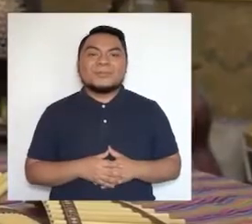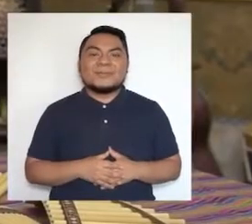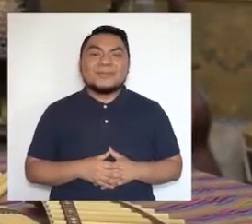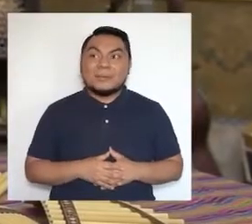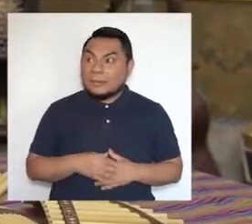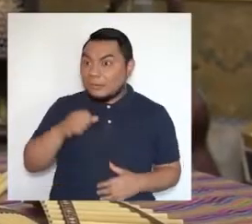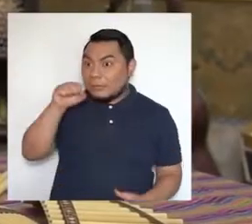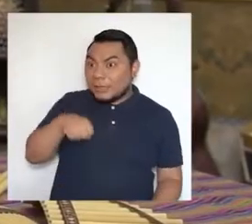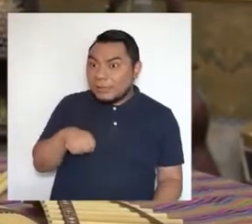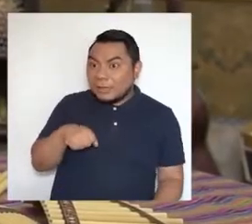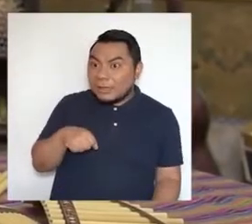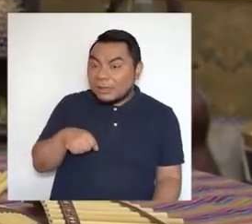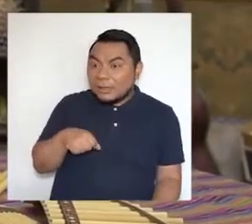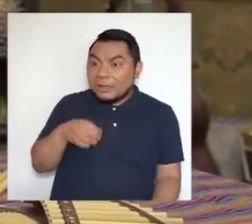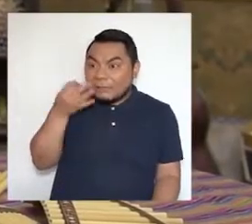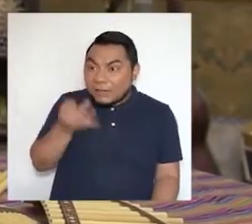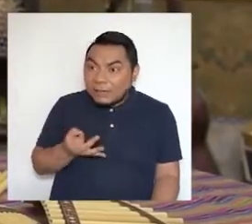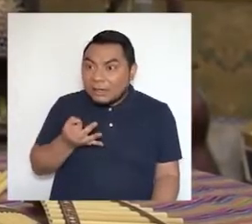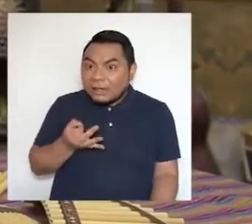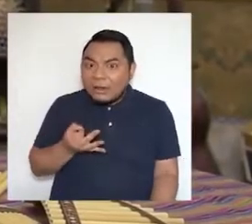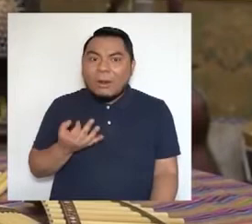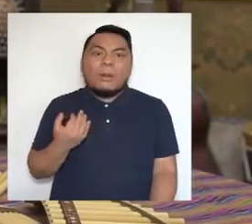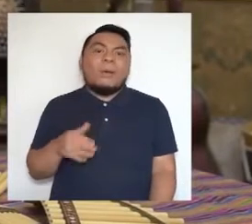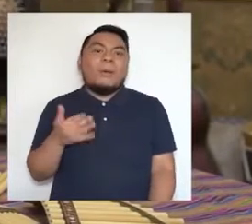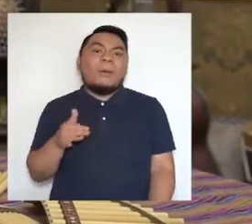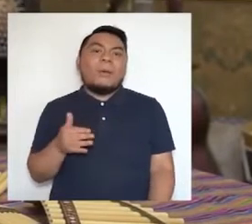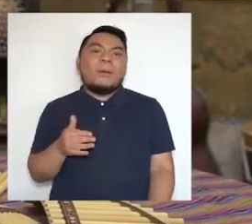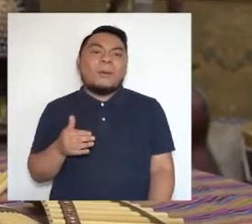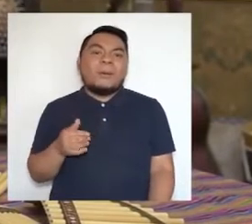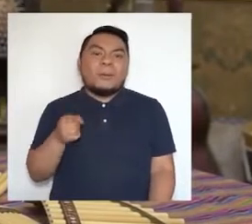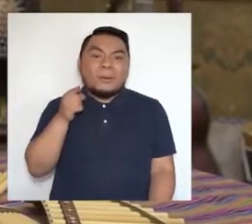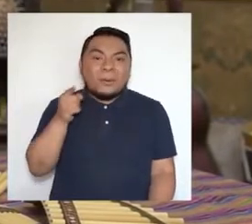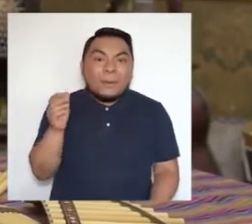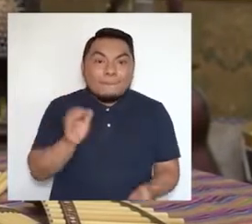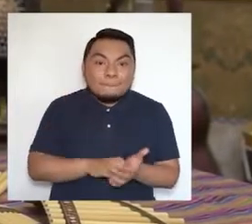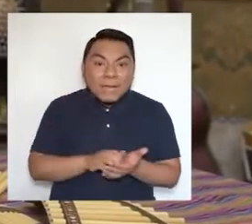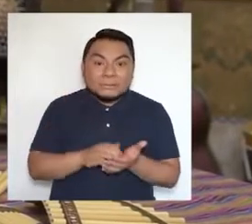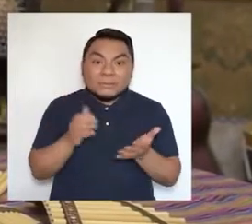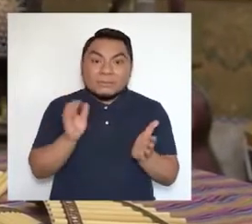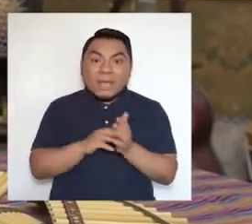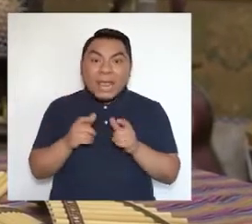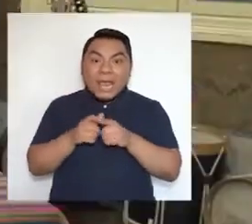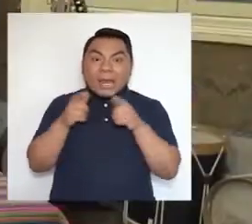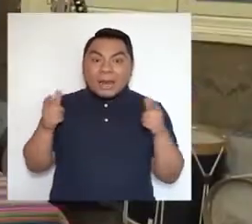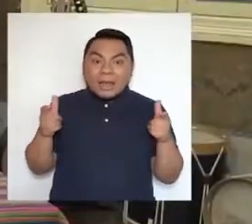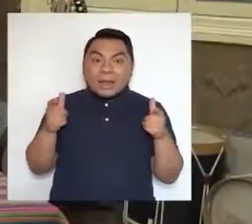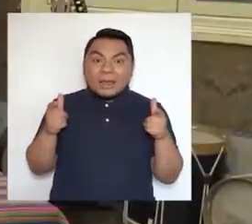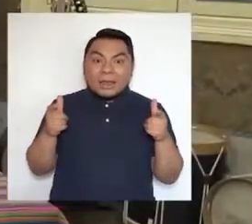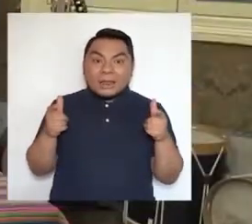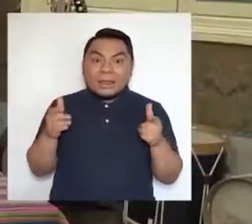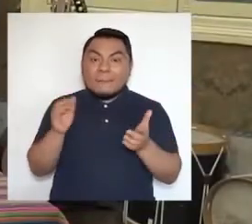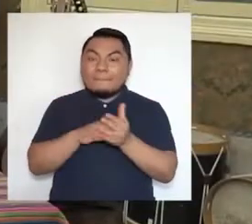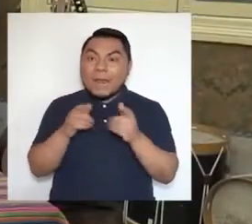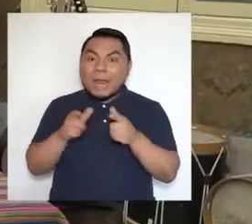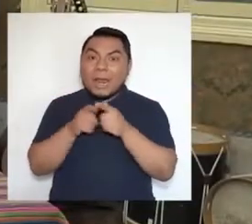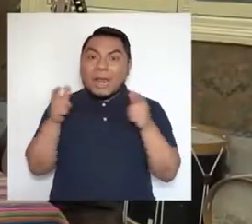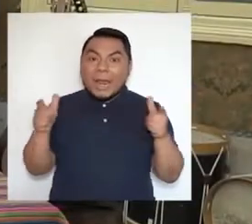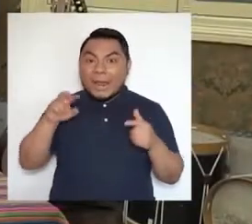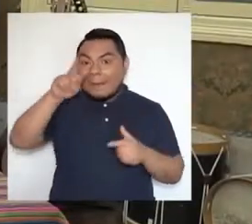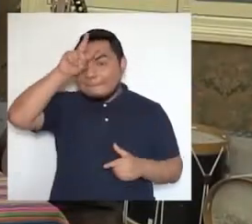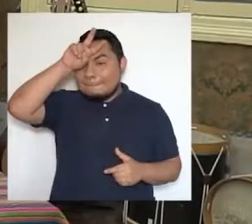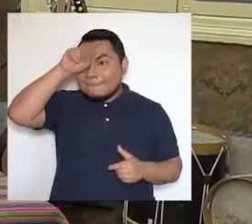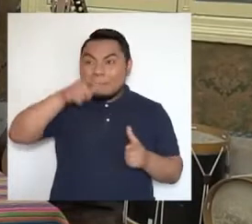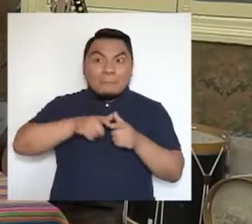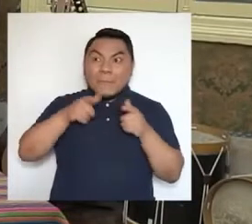¿En serio? No. ¿Los más grandes? No puede ser. Los más grandes del Perú. ¡Ay,